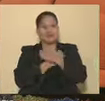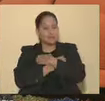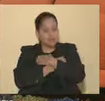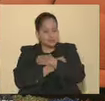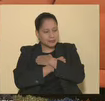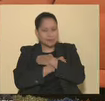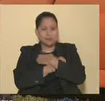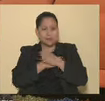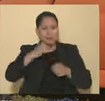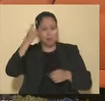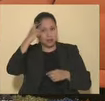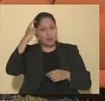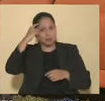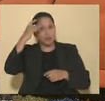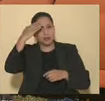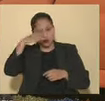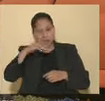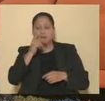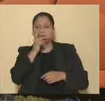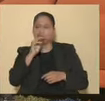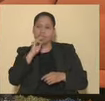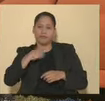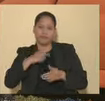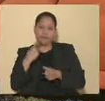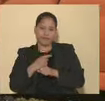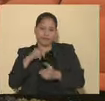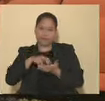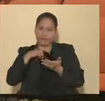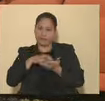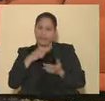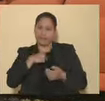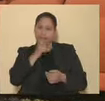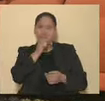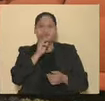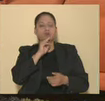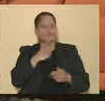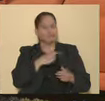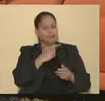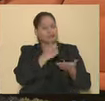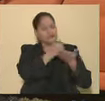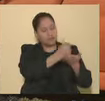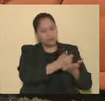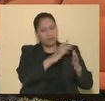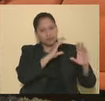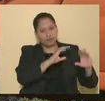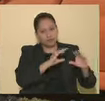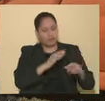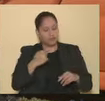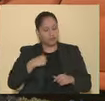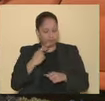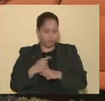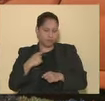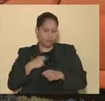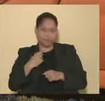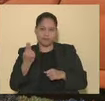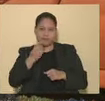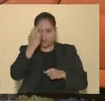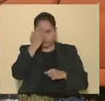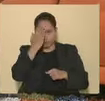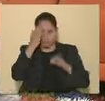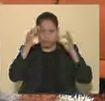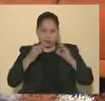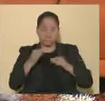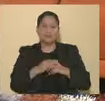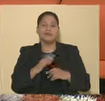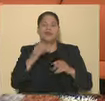consciente, pero los padres tienen que entrenarse, tienen que prepararse para que primero ellos conozcan y definan los valores. Ser congruentes. Muchísimas